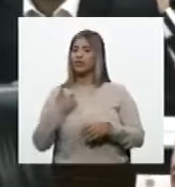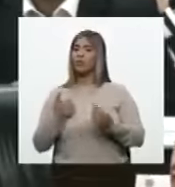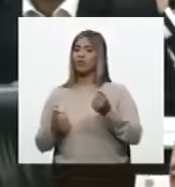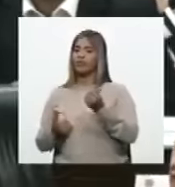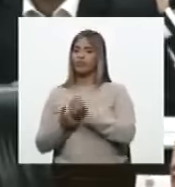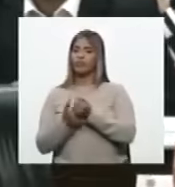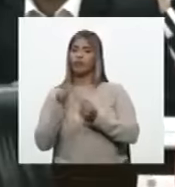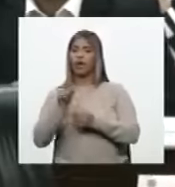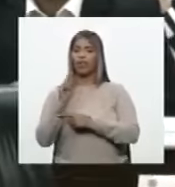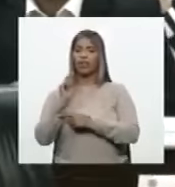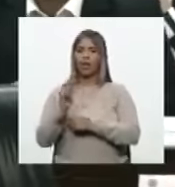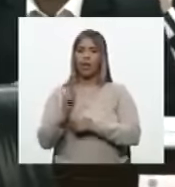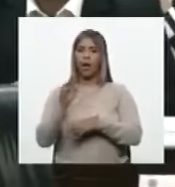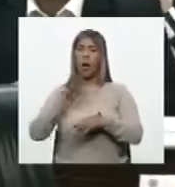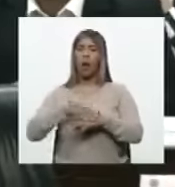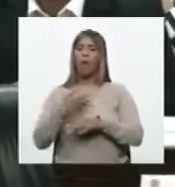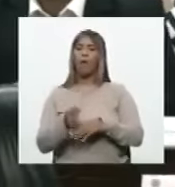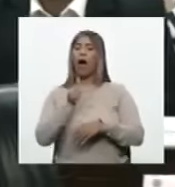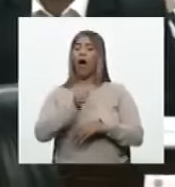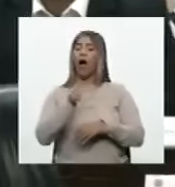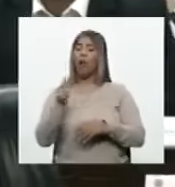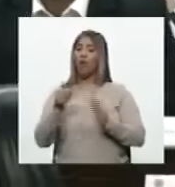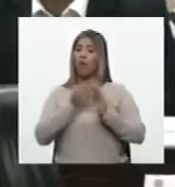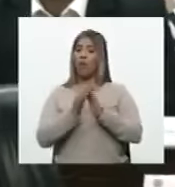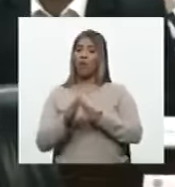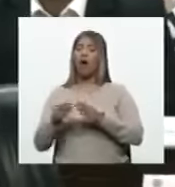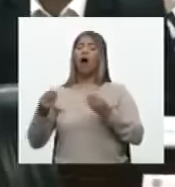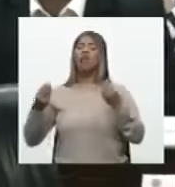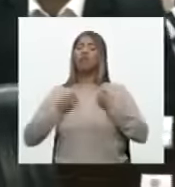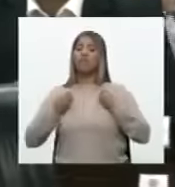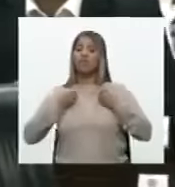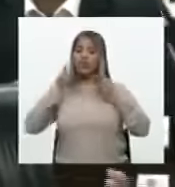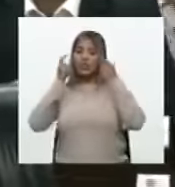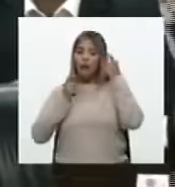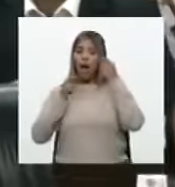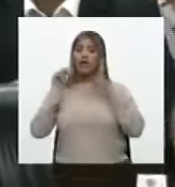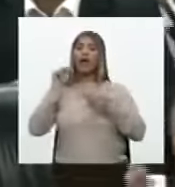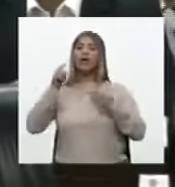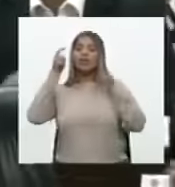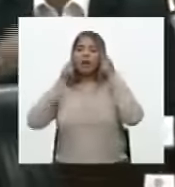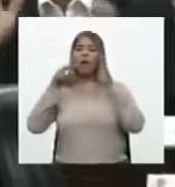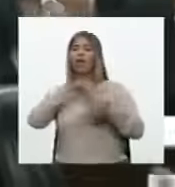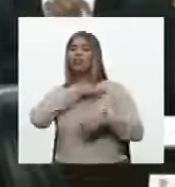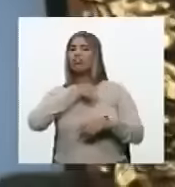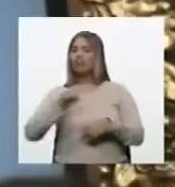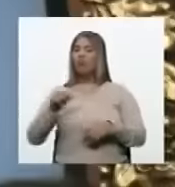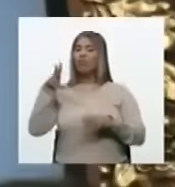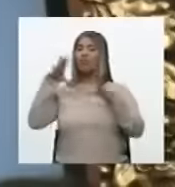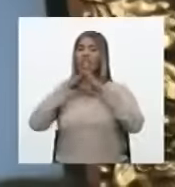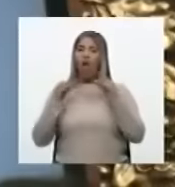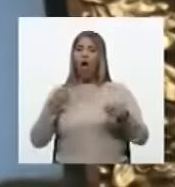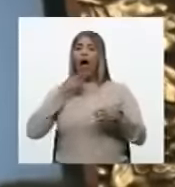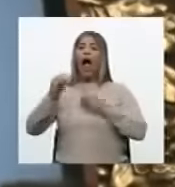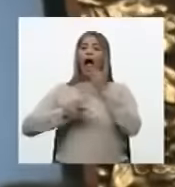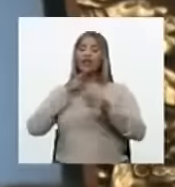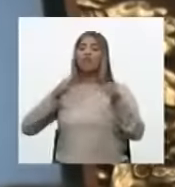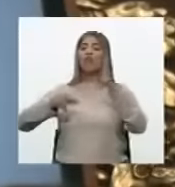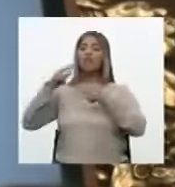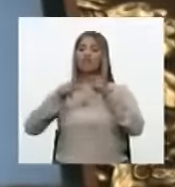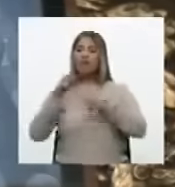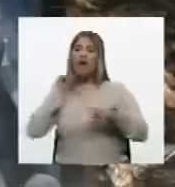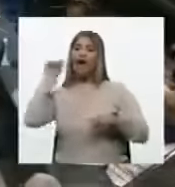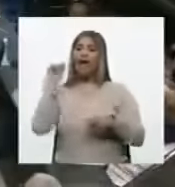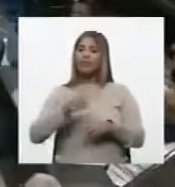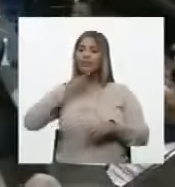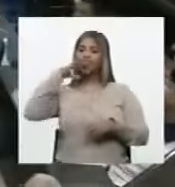acompañamos en esa tarea, porque en cada comuna vive Chávez, y Chávez somos todos, y lograremos construir